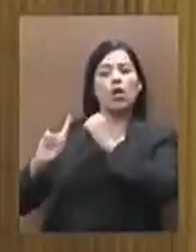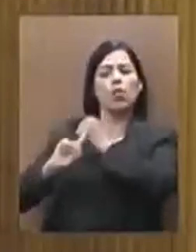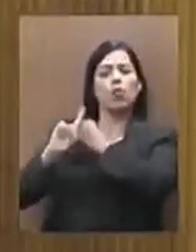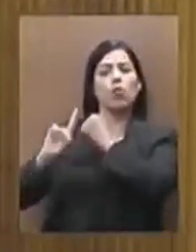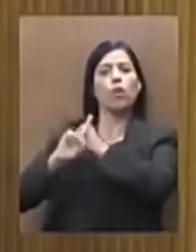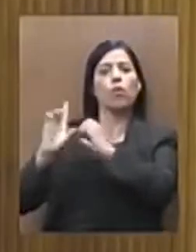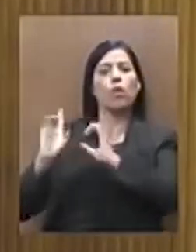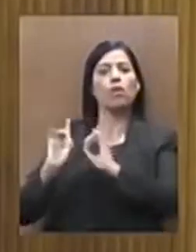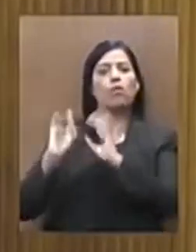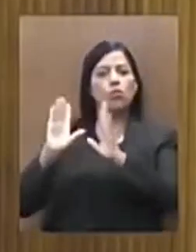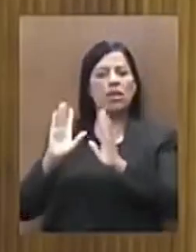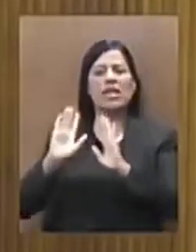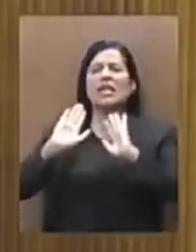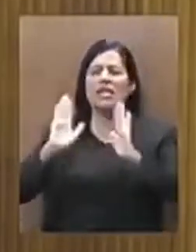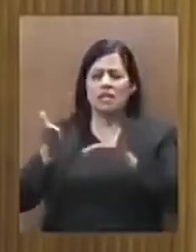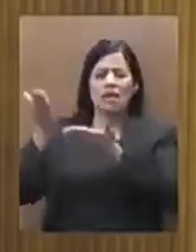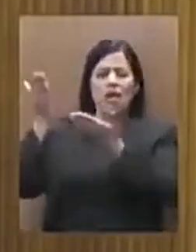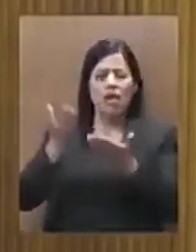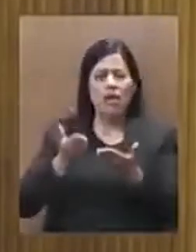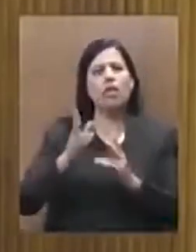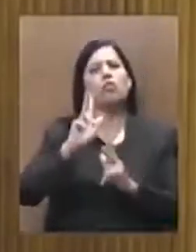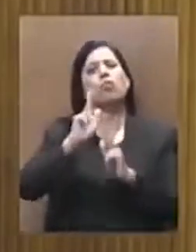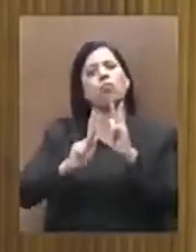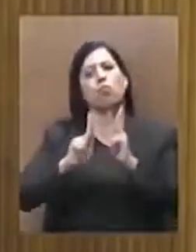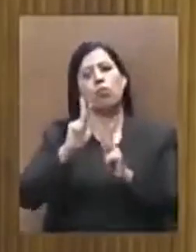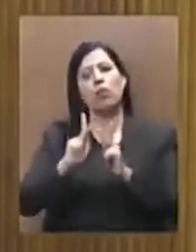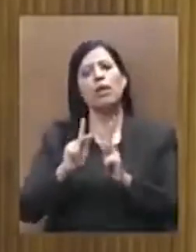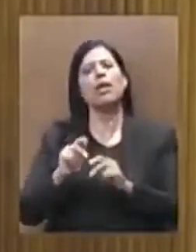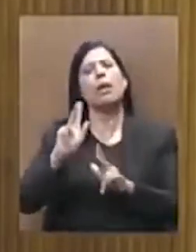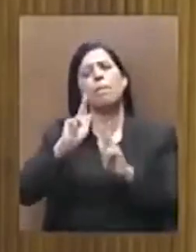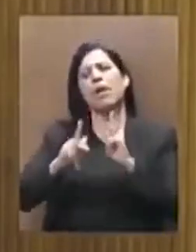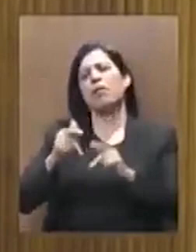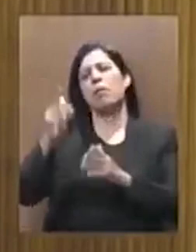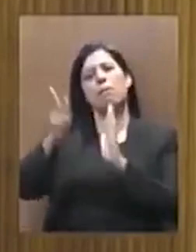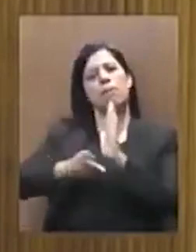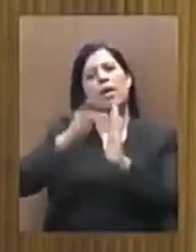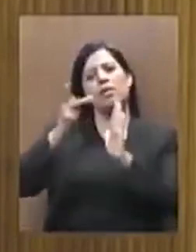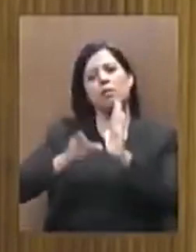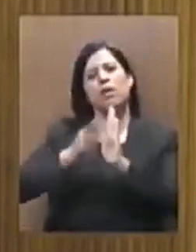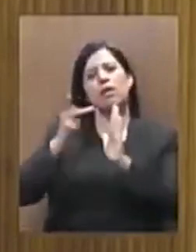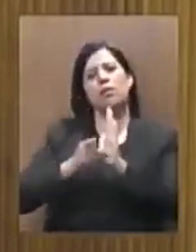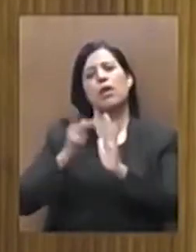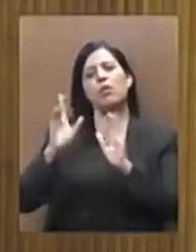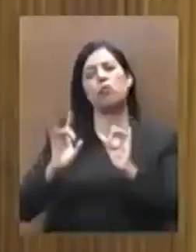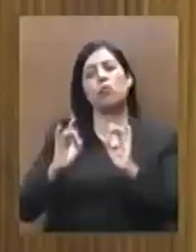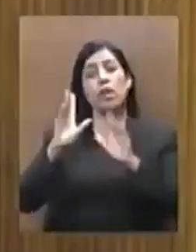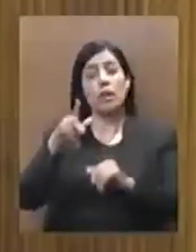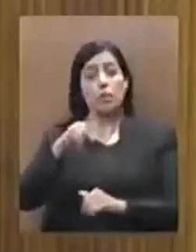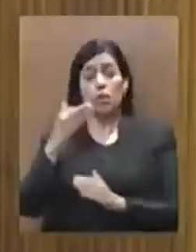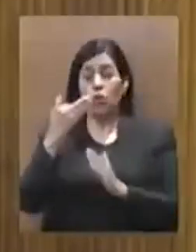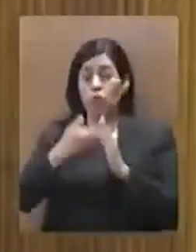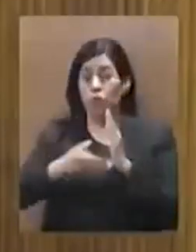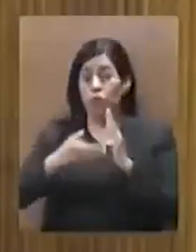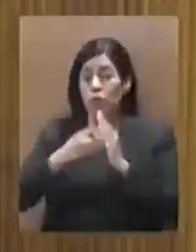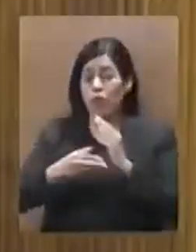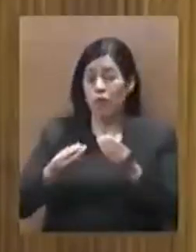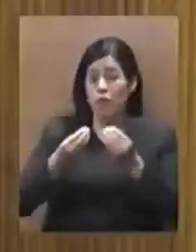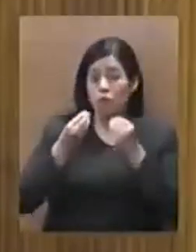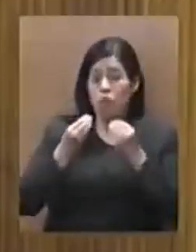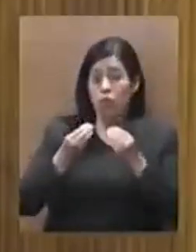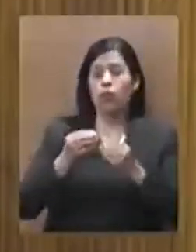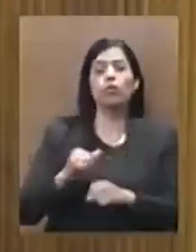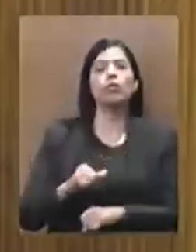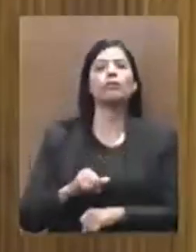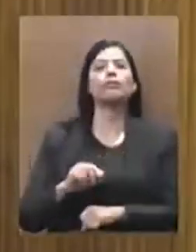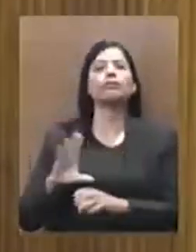si bien es cierto aquí le hemos hablado la hemos platicado realmente nos falta mucho para